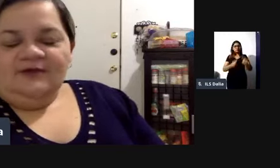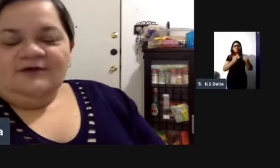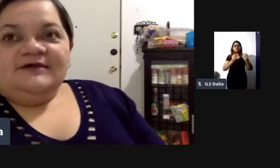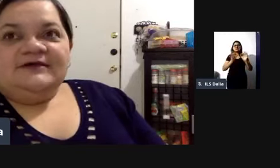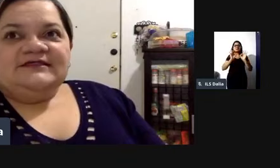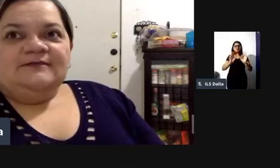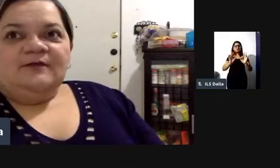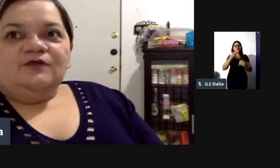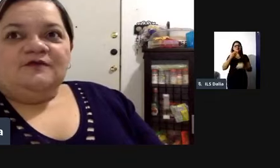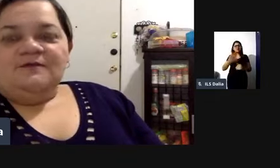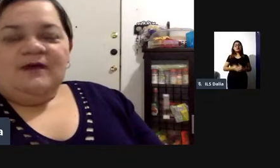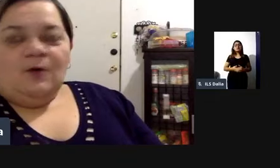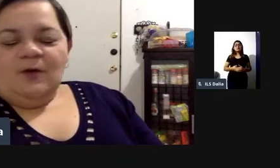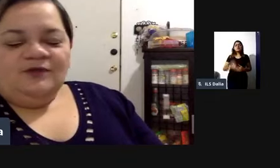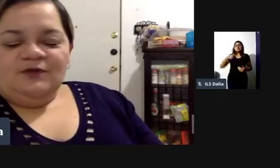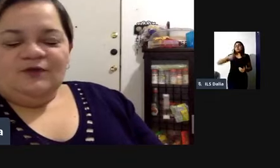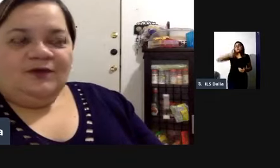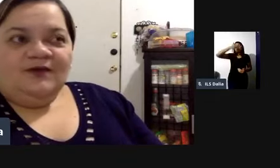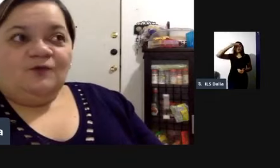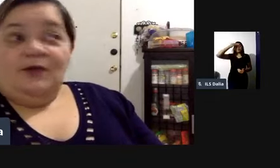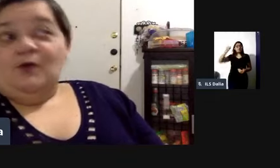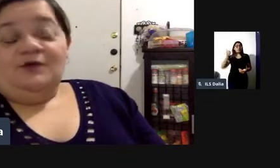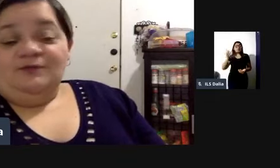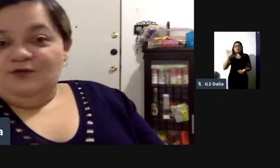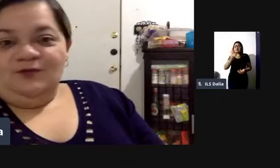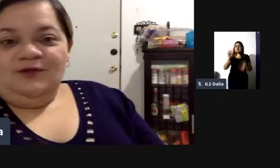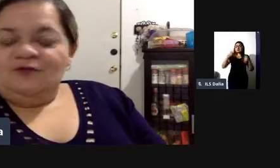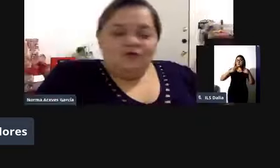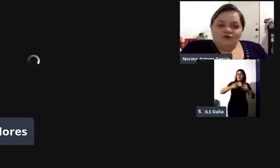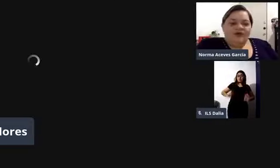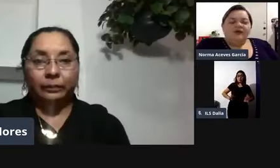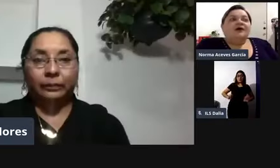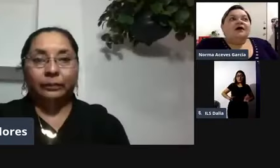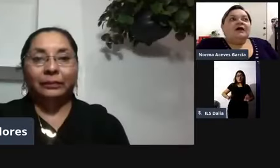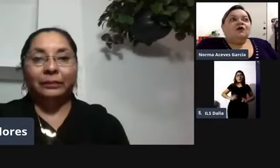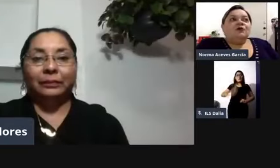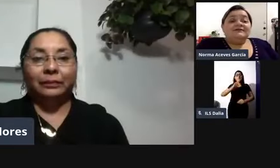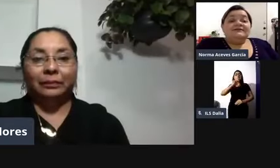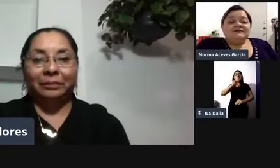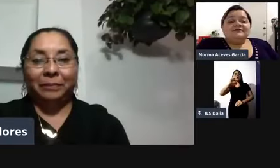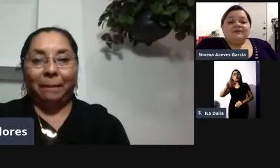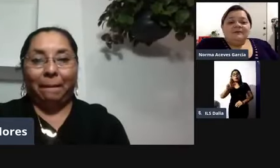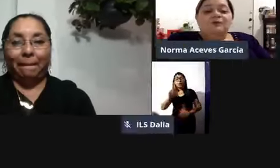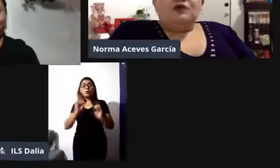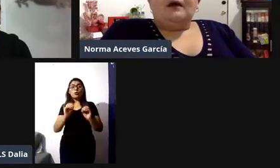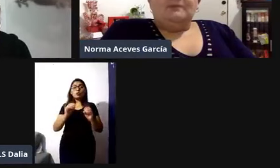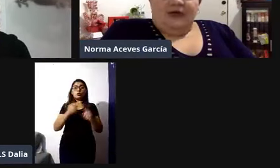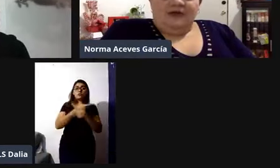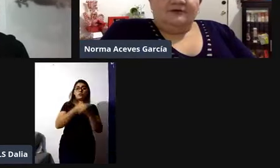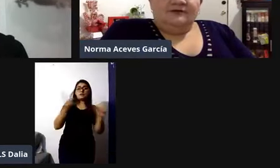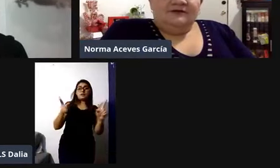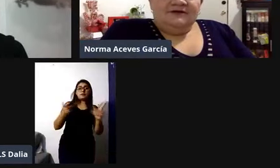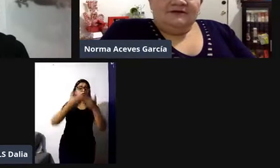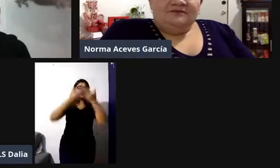sé si vamos a ser mejores personas o peores personas, no lo sé. Lo que sí sé es que vamos a